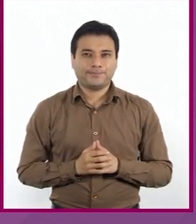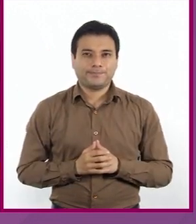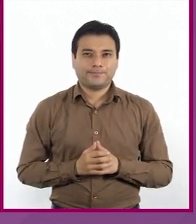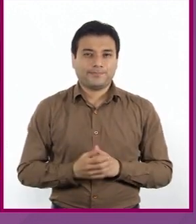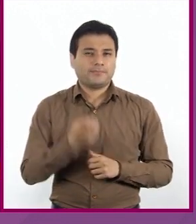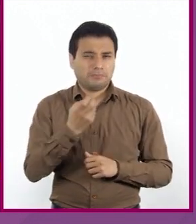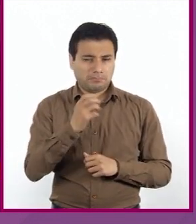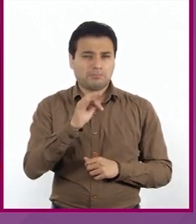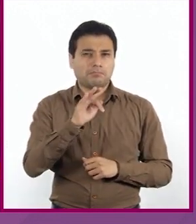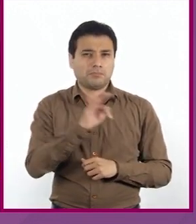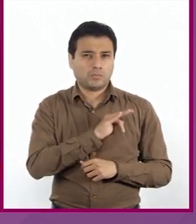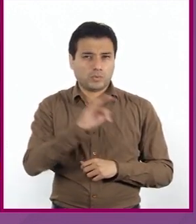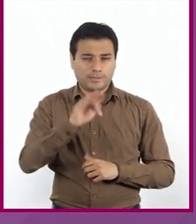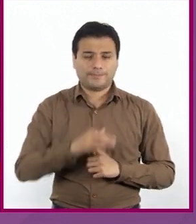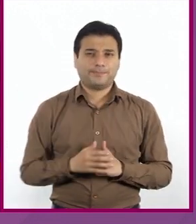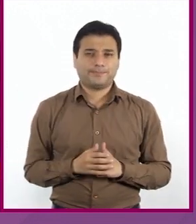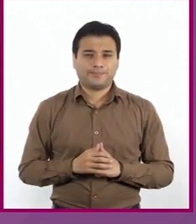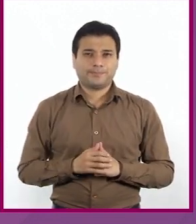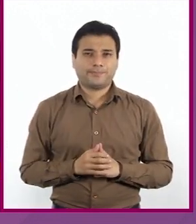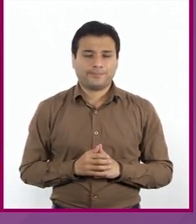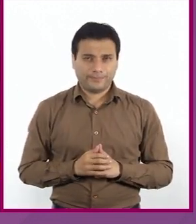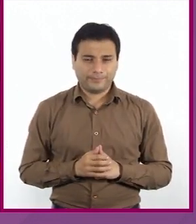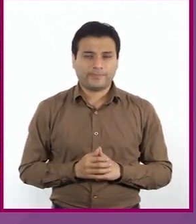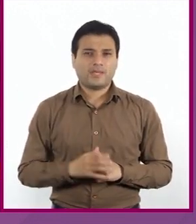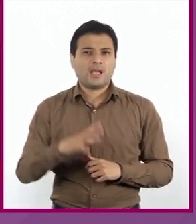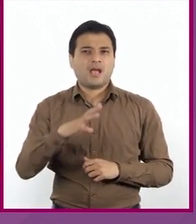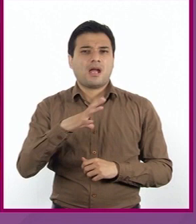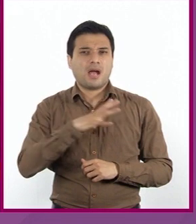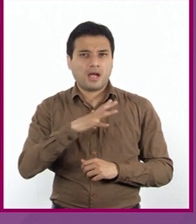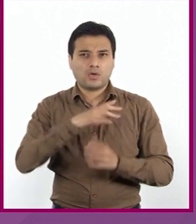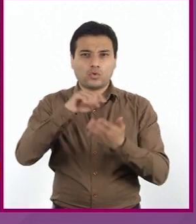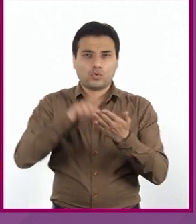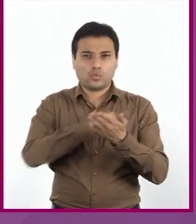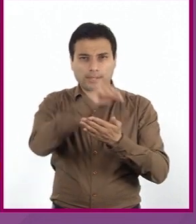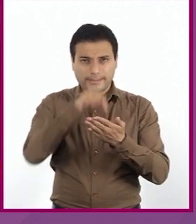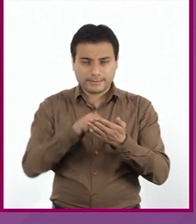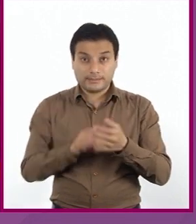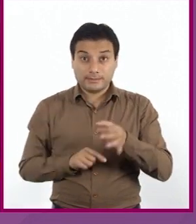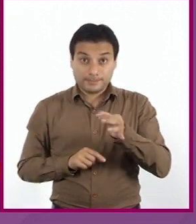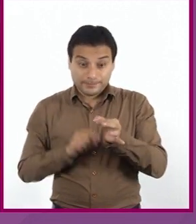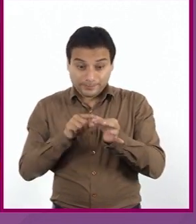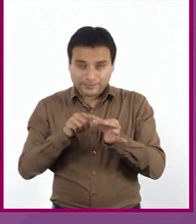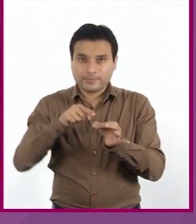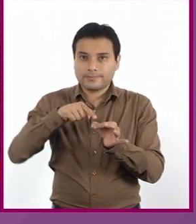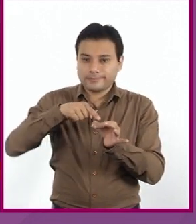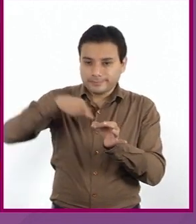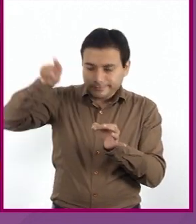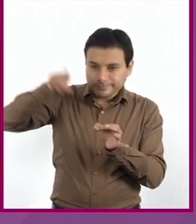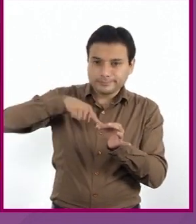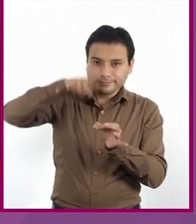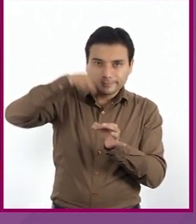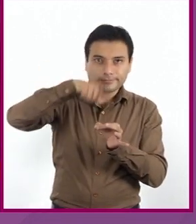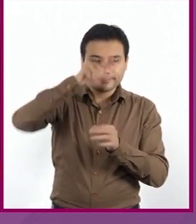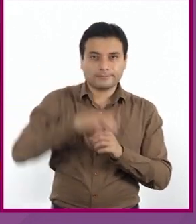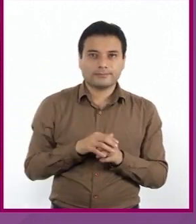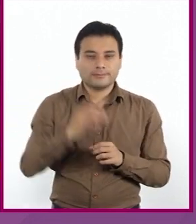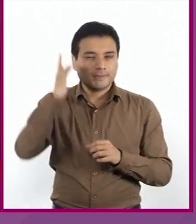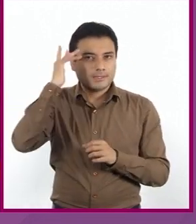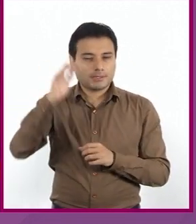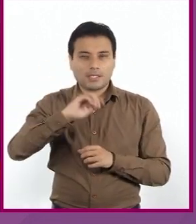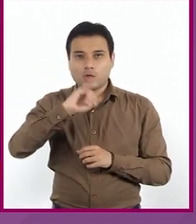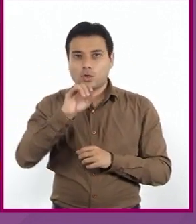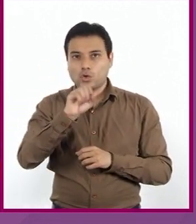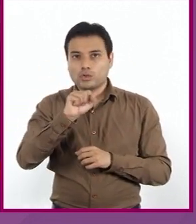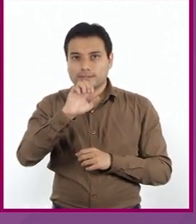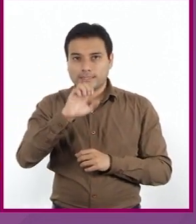fue posible. A través de las redes comerciales, establecieron contacto con otros sitios como San José Mogote,